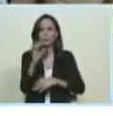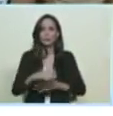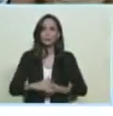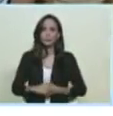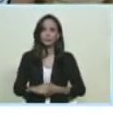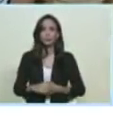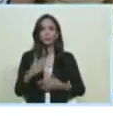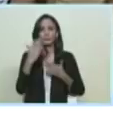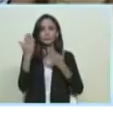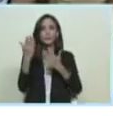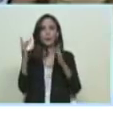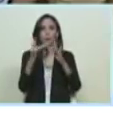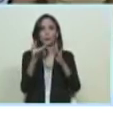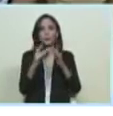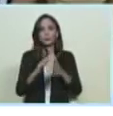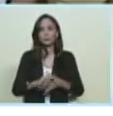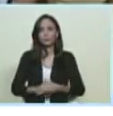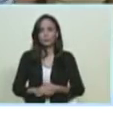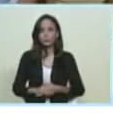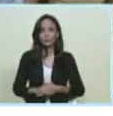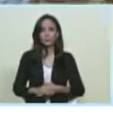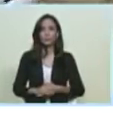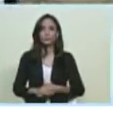Caracas. Adelante, Robexa.